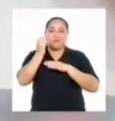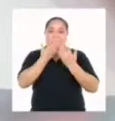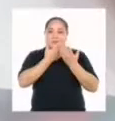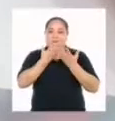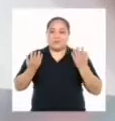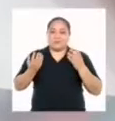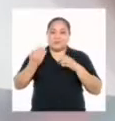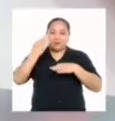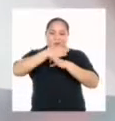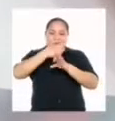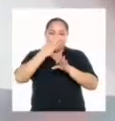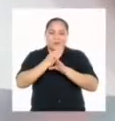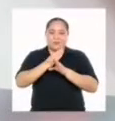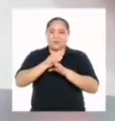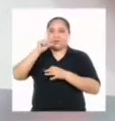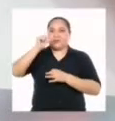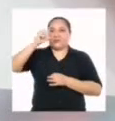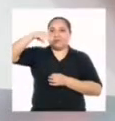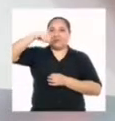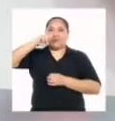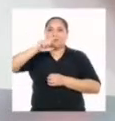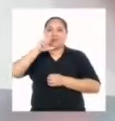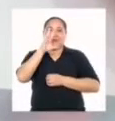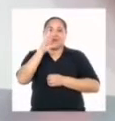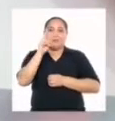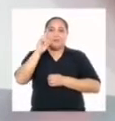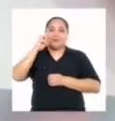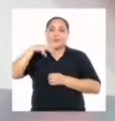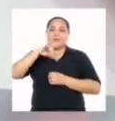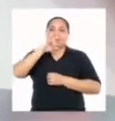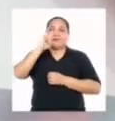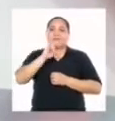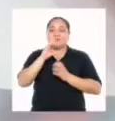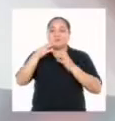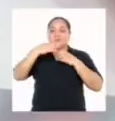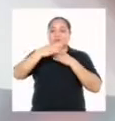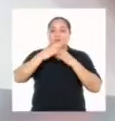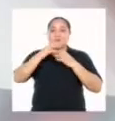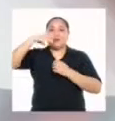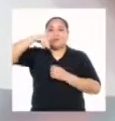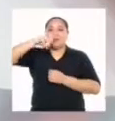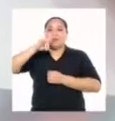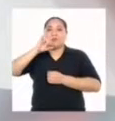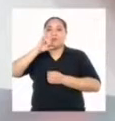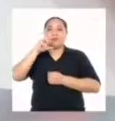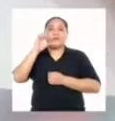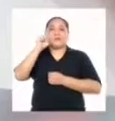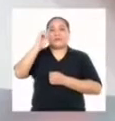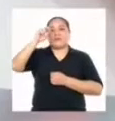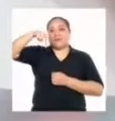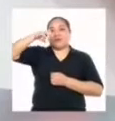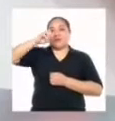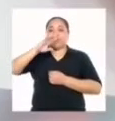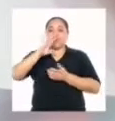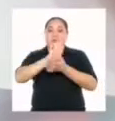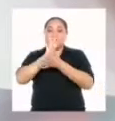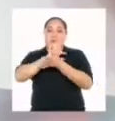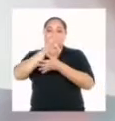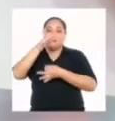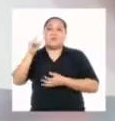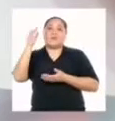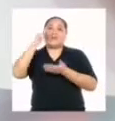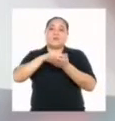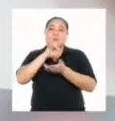formas geométricas tridimensionales utilizando los módulos de Sonobe con hojas de reuso. Vimos